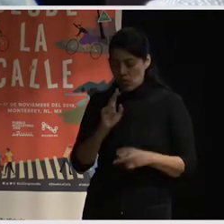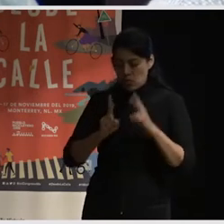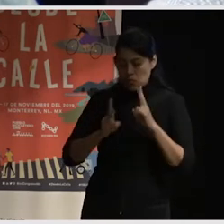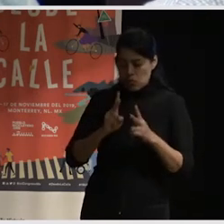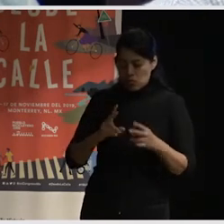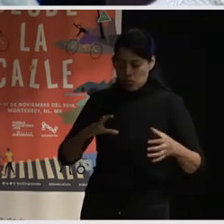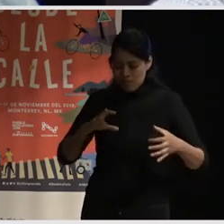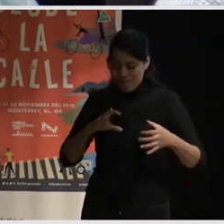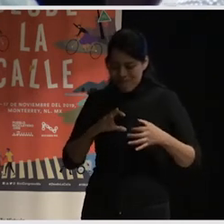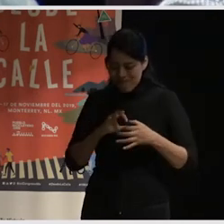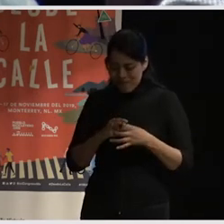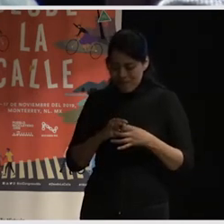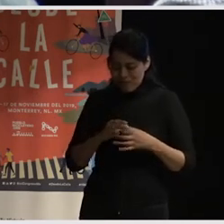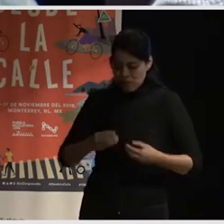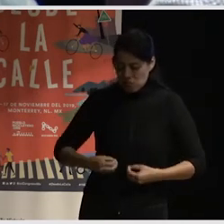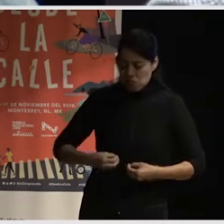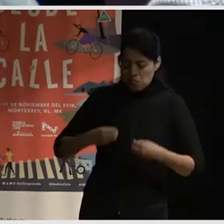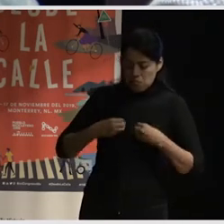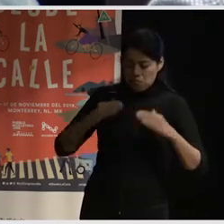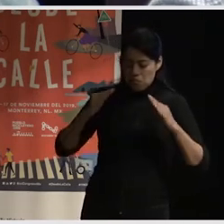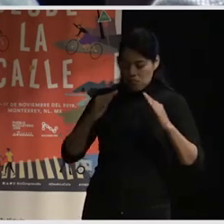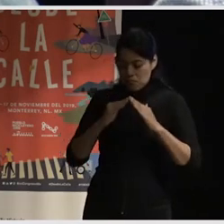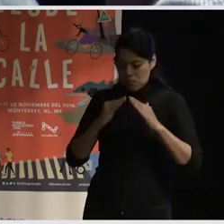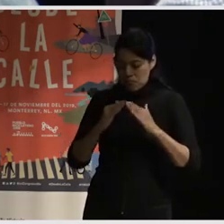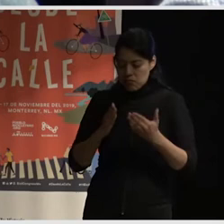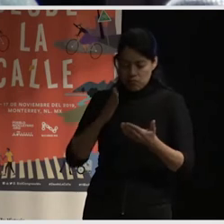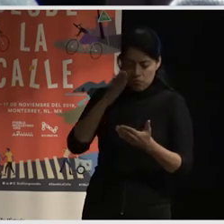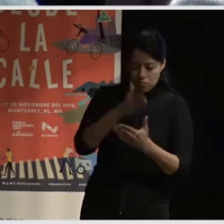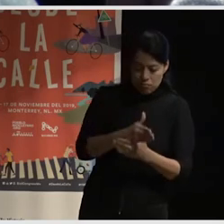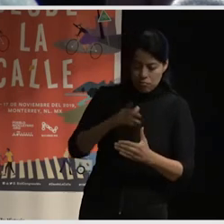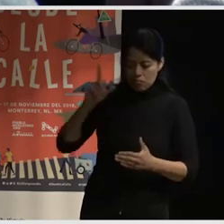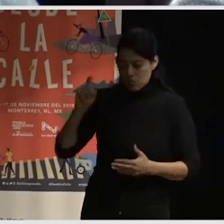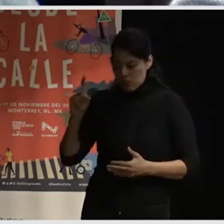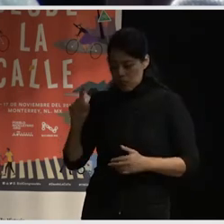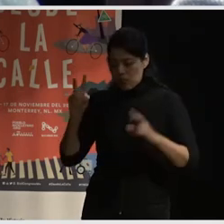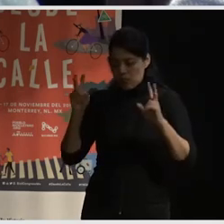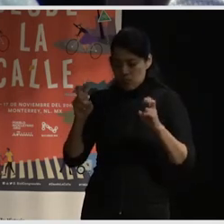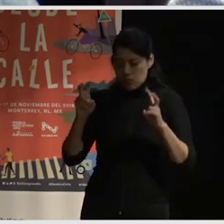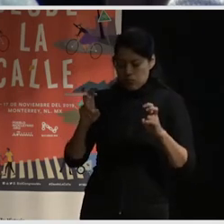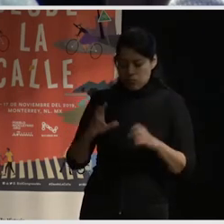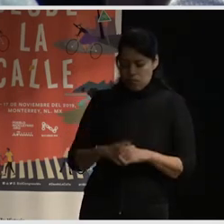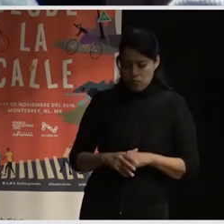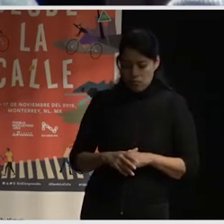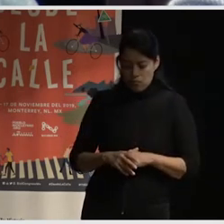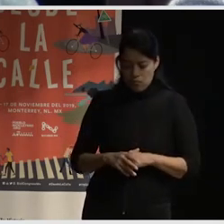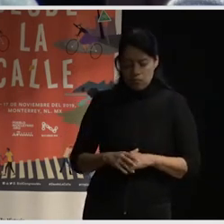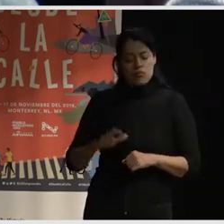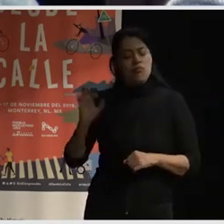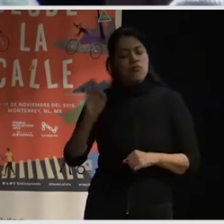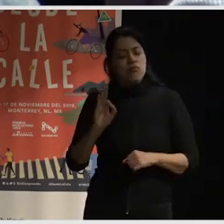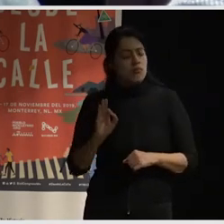gentrificación cuando se habla de vivienda cuando se habla de acceso a la cuando se habla de temas que están aparentemente